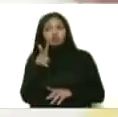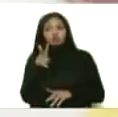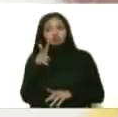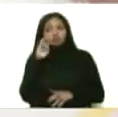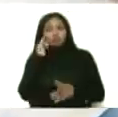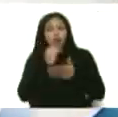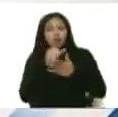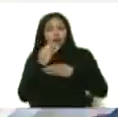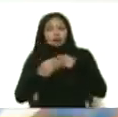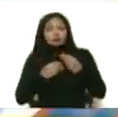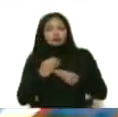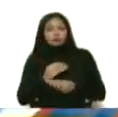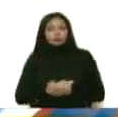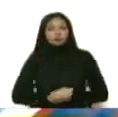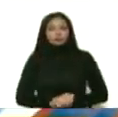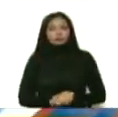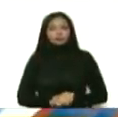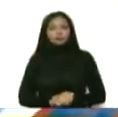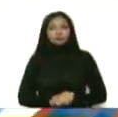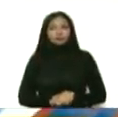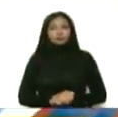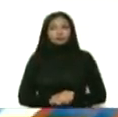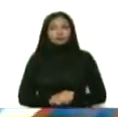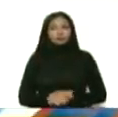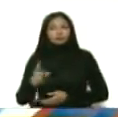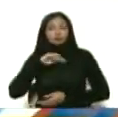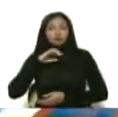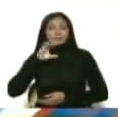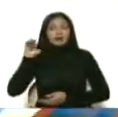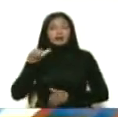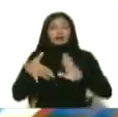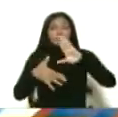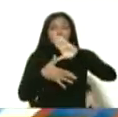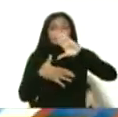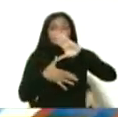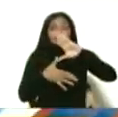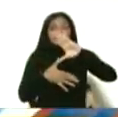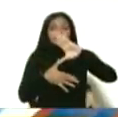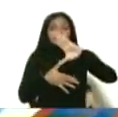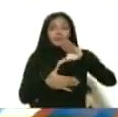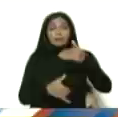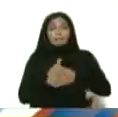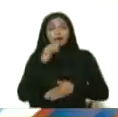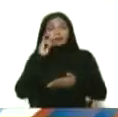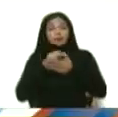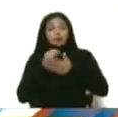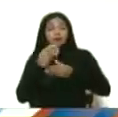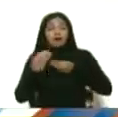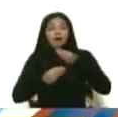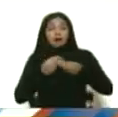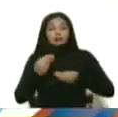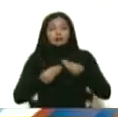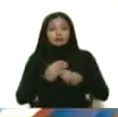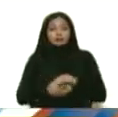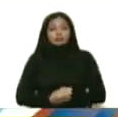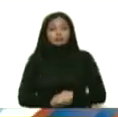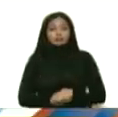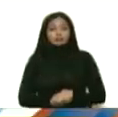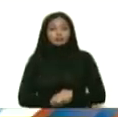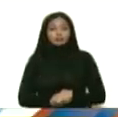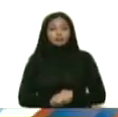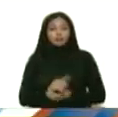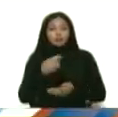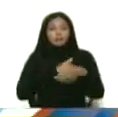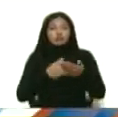139.282 pruebas. Somos el país de América Latina que más pruebas hace por